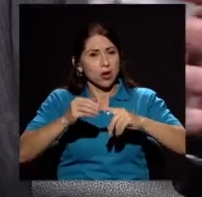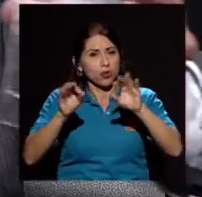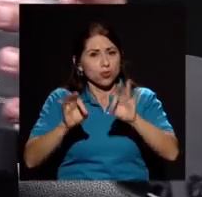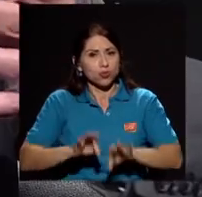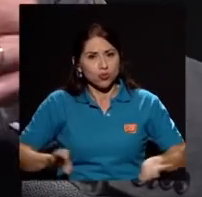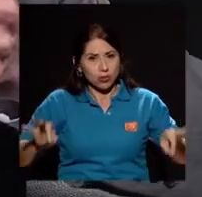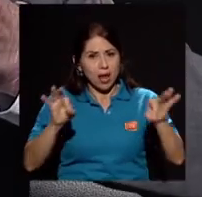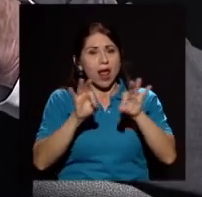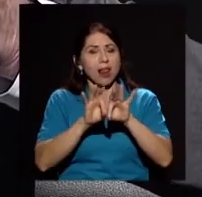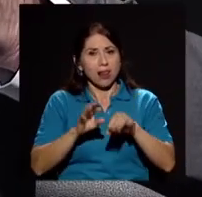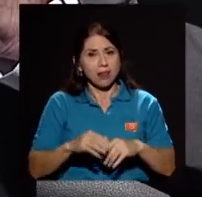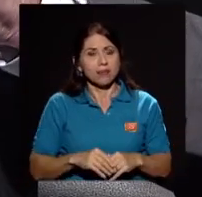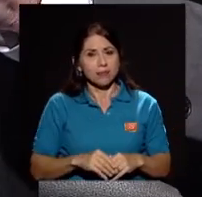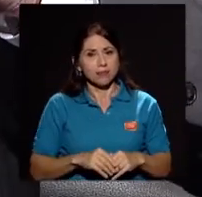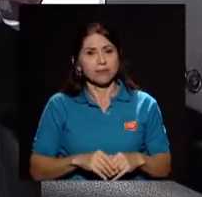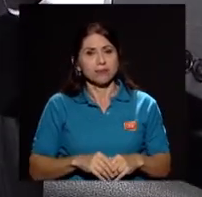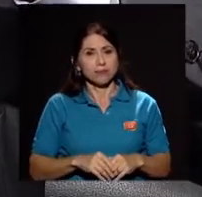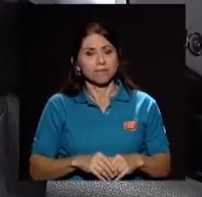policial